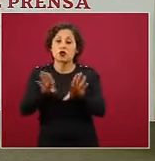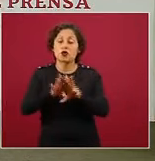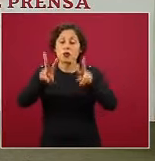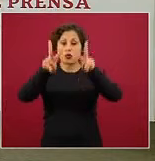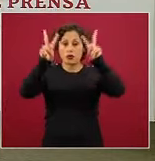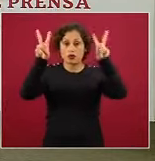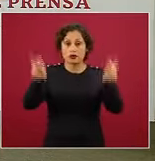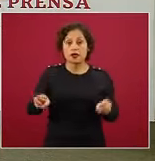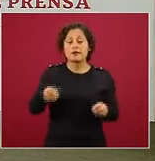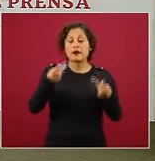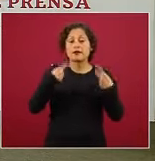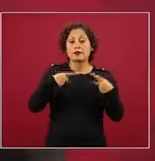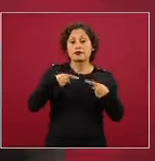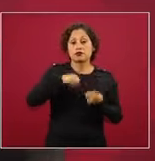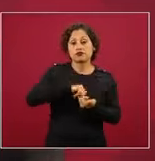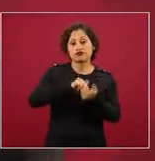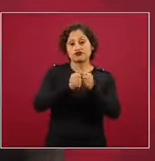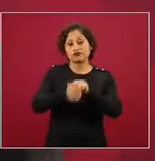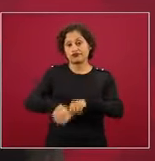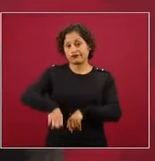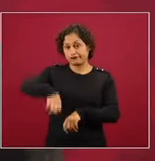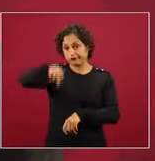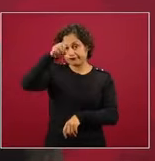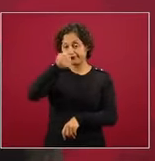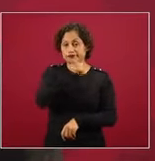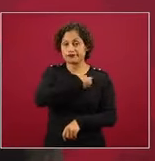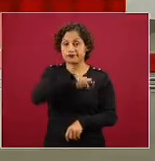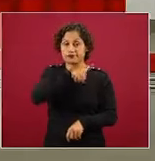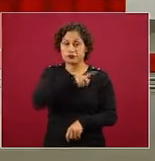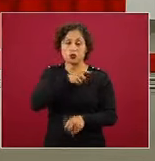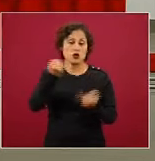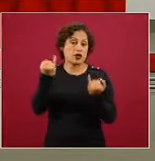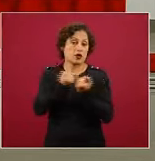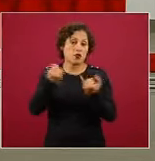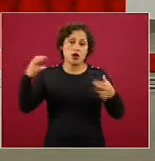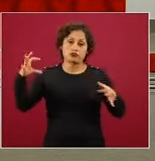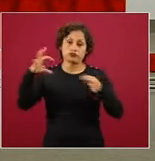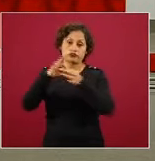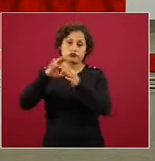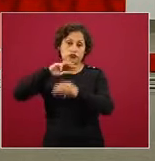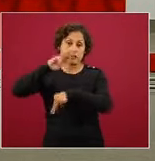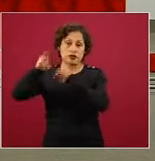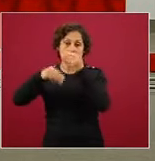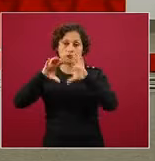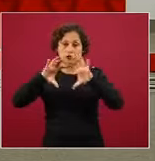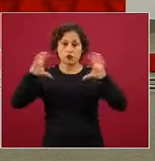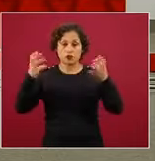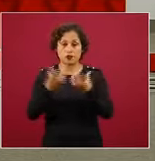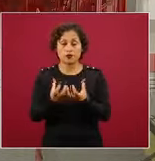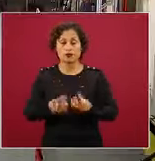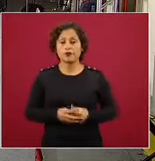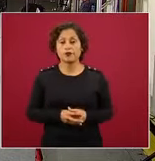manera concertada con lo que está ocurriendo a nivel global. Bien, por favor.